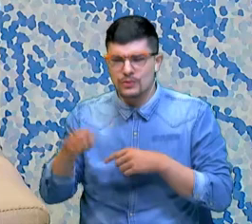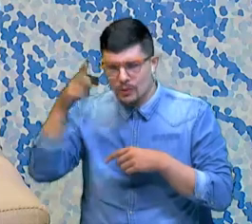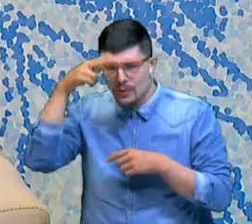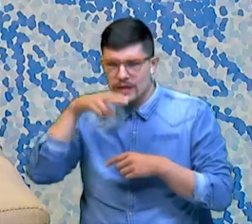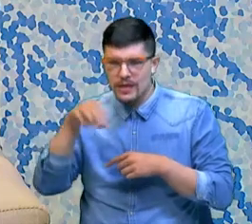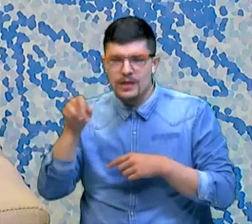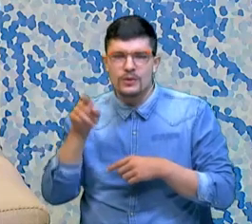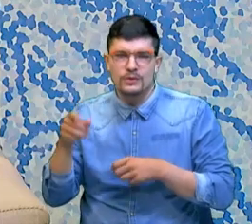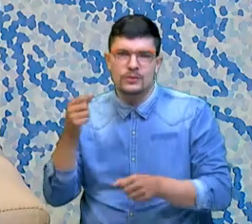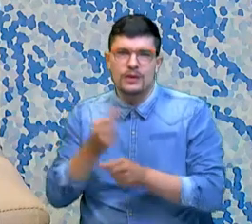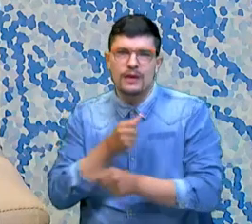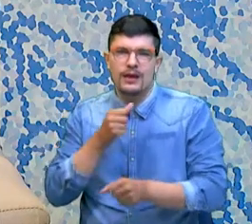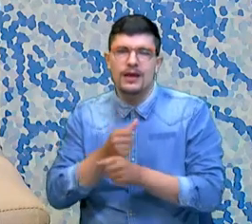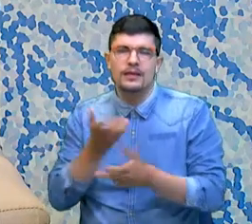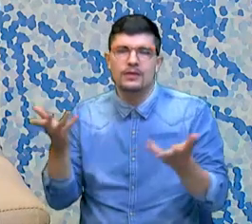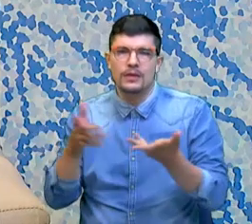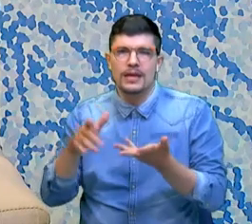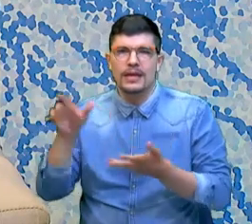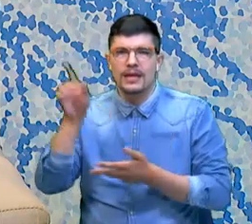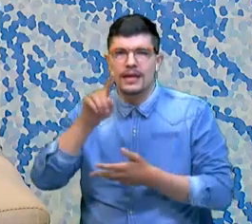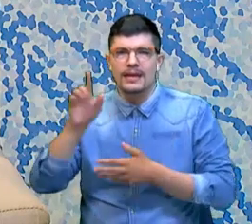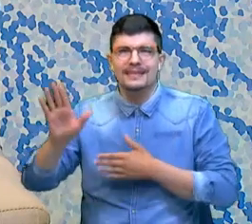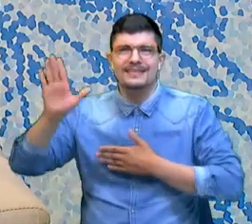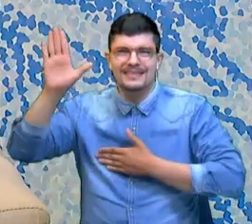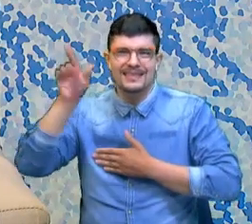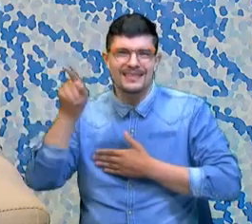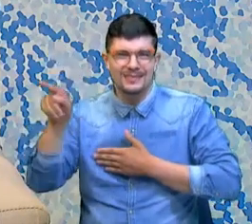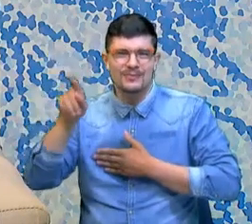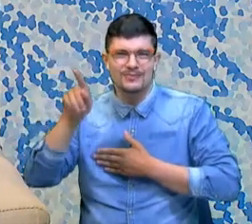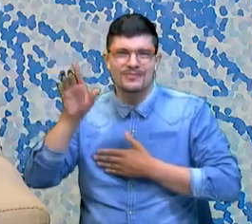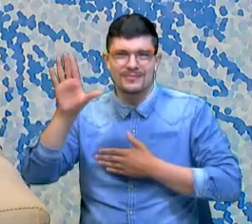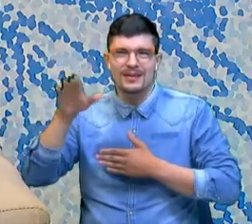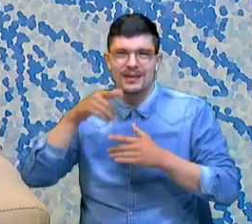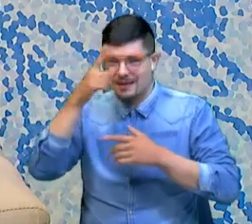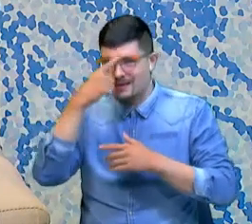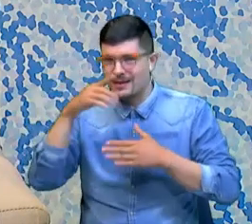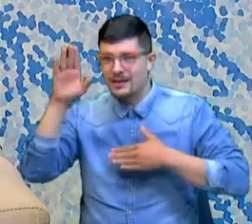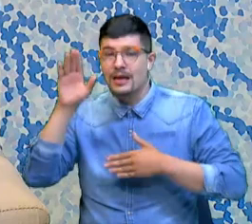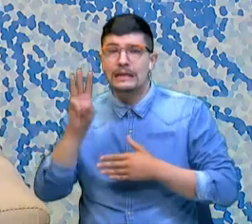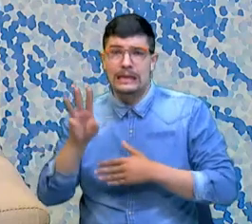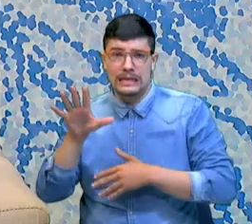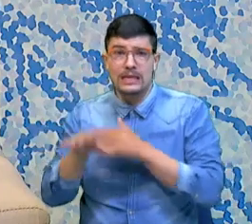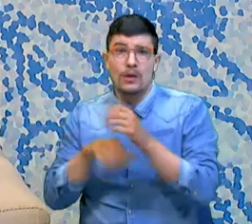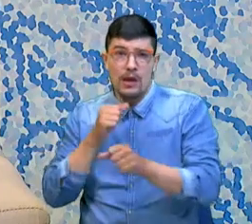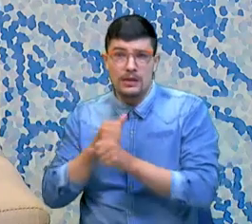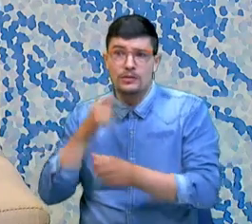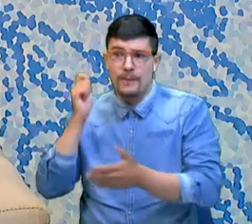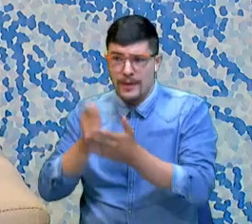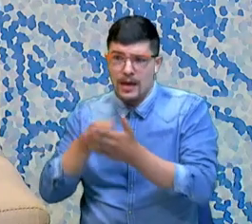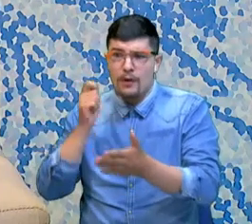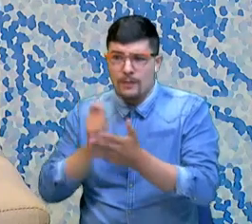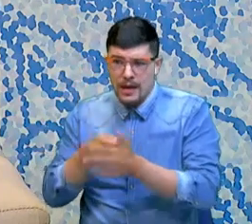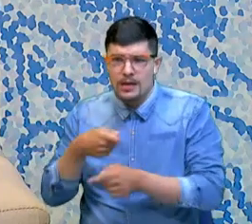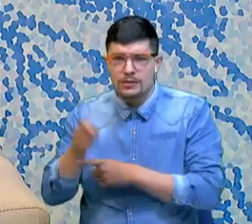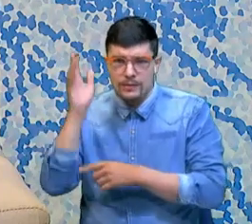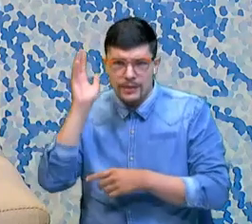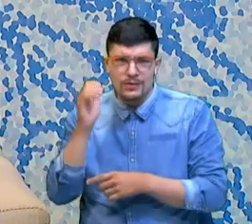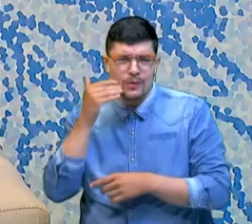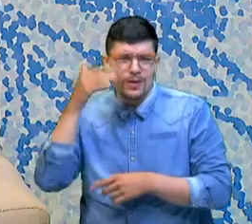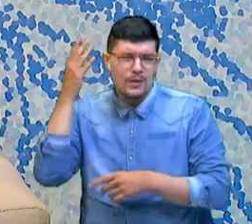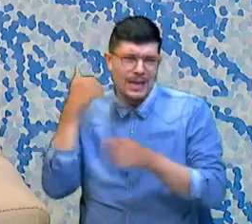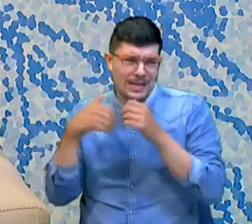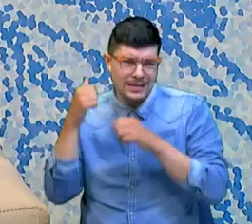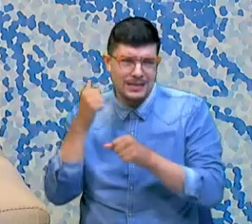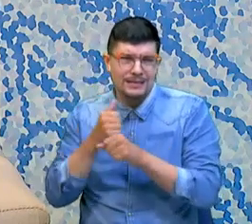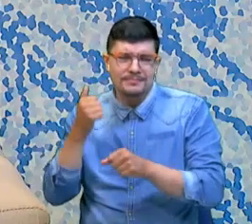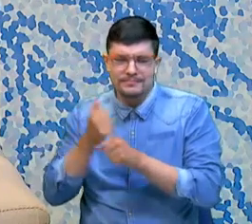trabajando en el Santísimo, ¿no? Pero él ya está que se pensiona porque tiene más de 35 años pagando, desde que está trabajando él